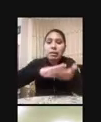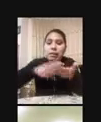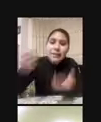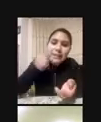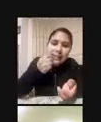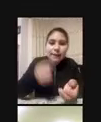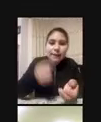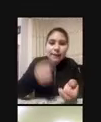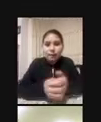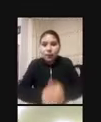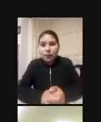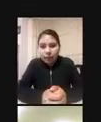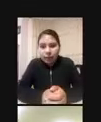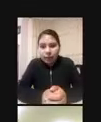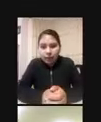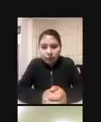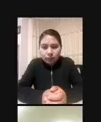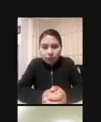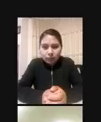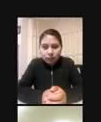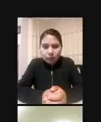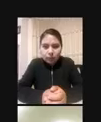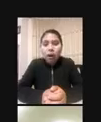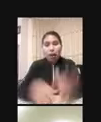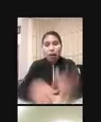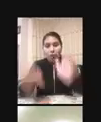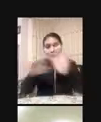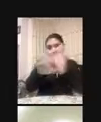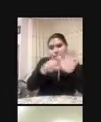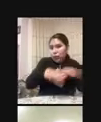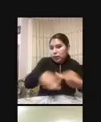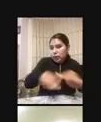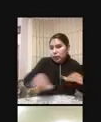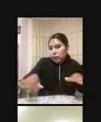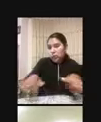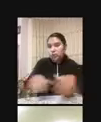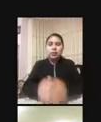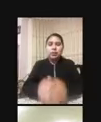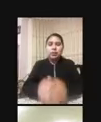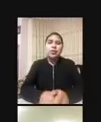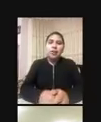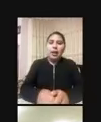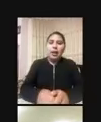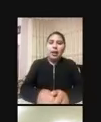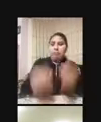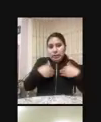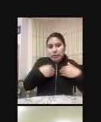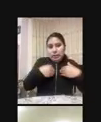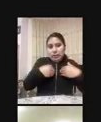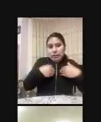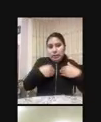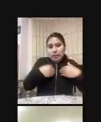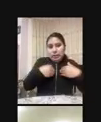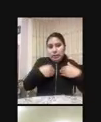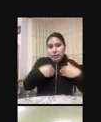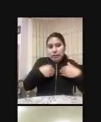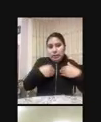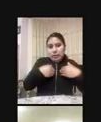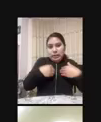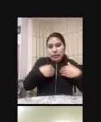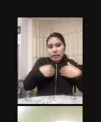a pasar a cuando ya los niños empiezan la etapa de erupción dentaria. que ahí es donde vamos a implementar